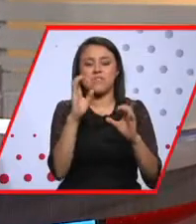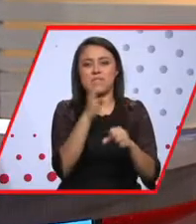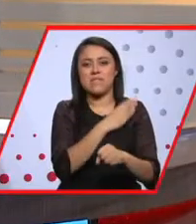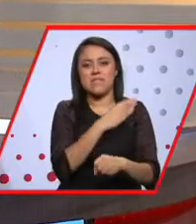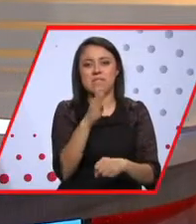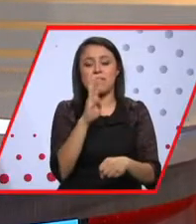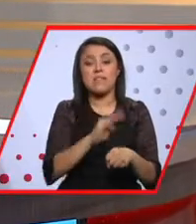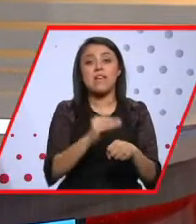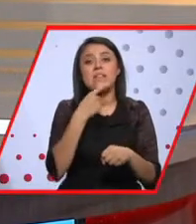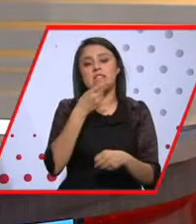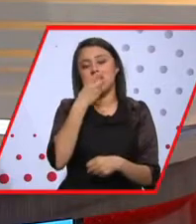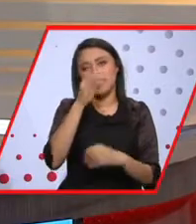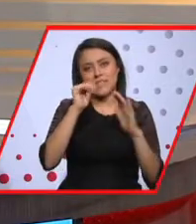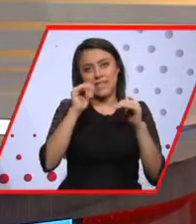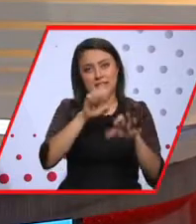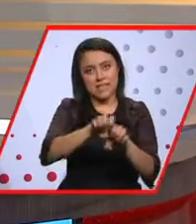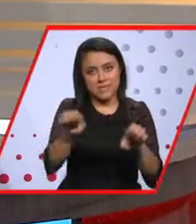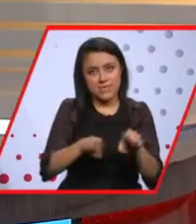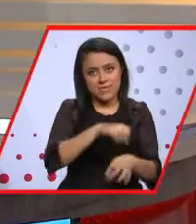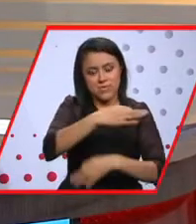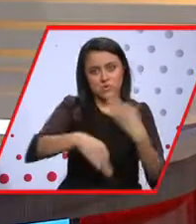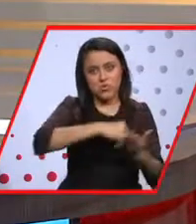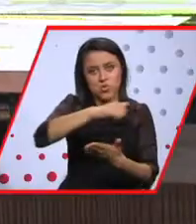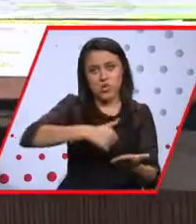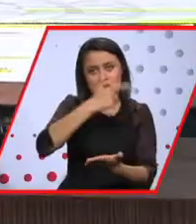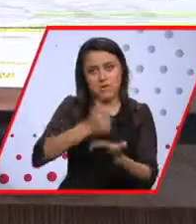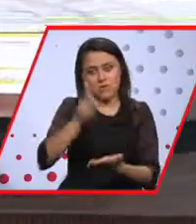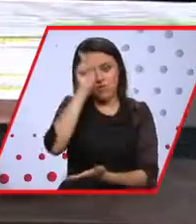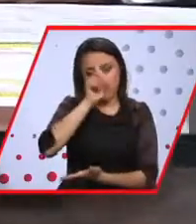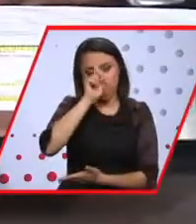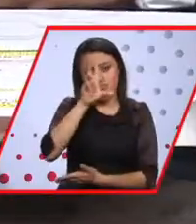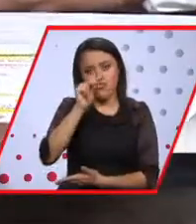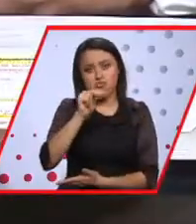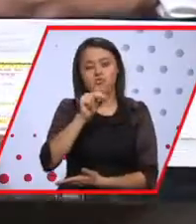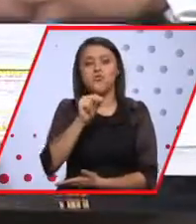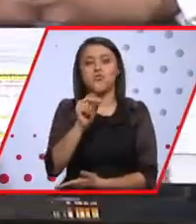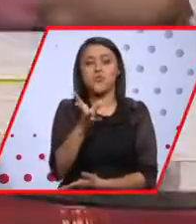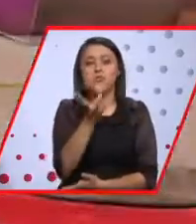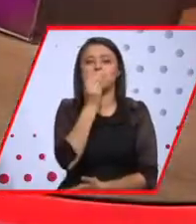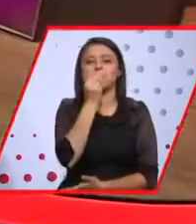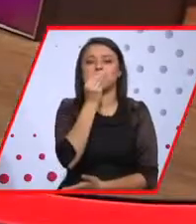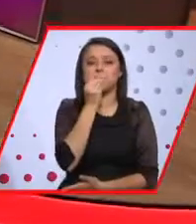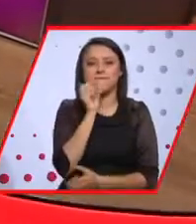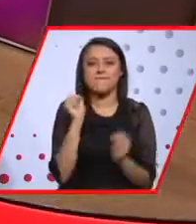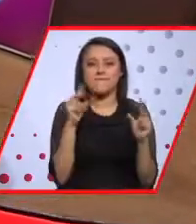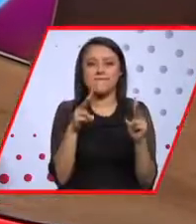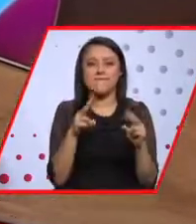este equipo, yo soy Jorge Arralda y un consejo, sabe que no se deje. Adiós.